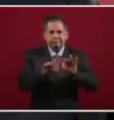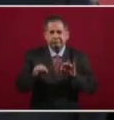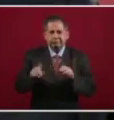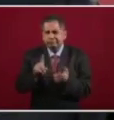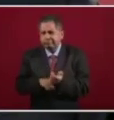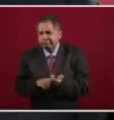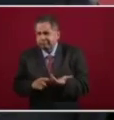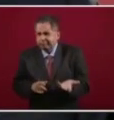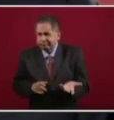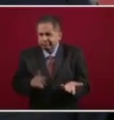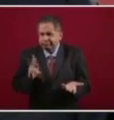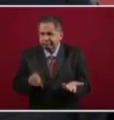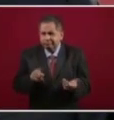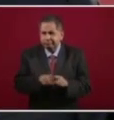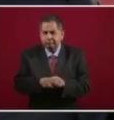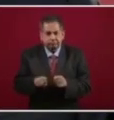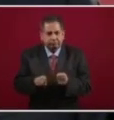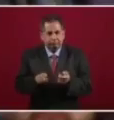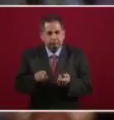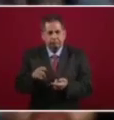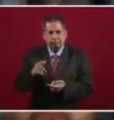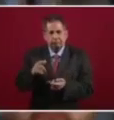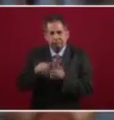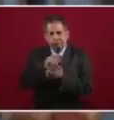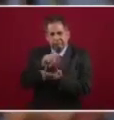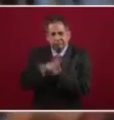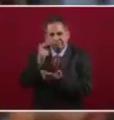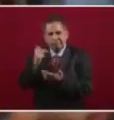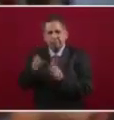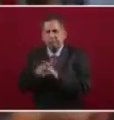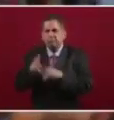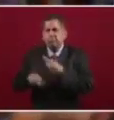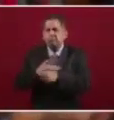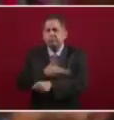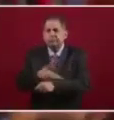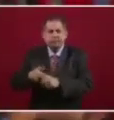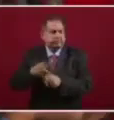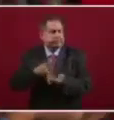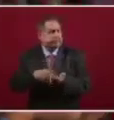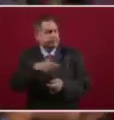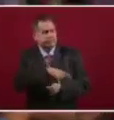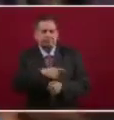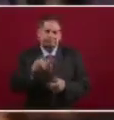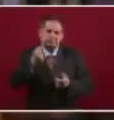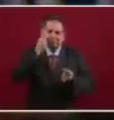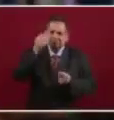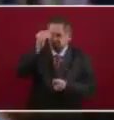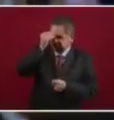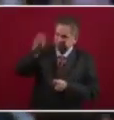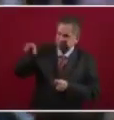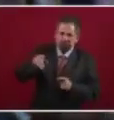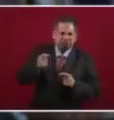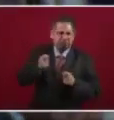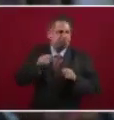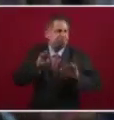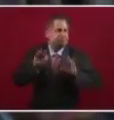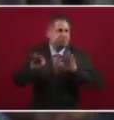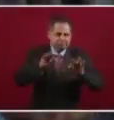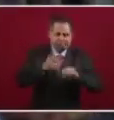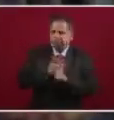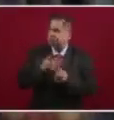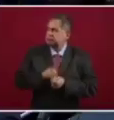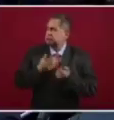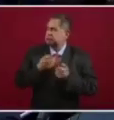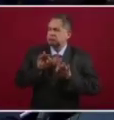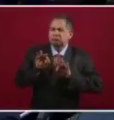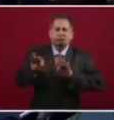sentido, pero legalmente, presidente, ¿qué procede con esas personas que abusando de